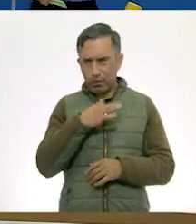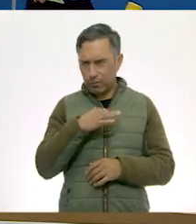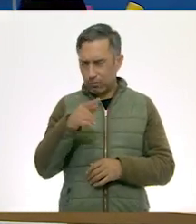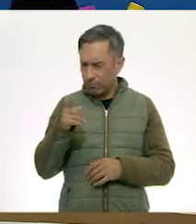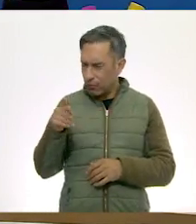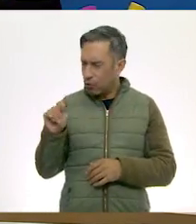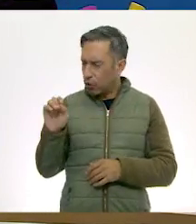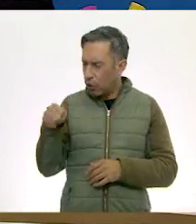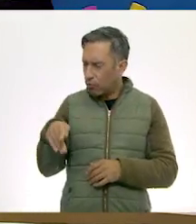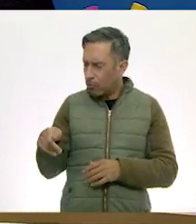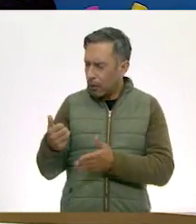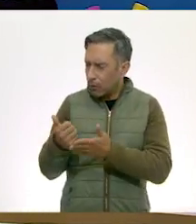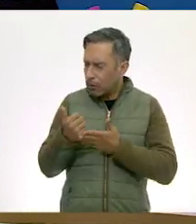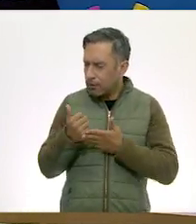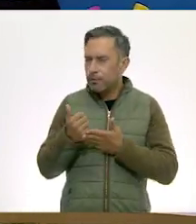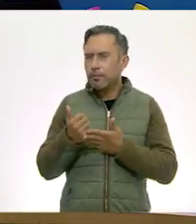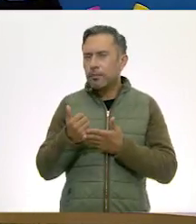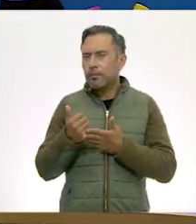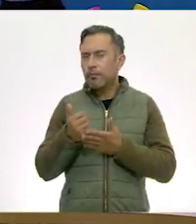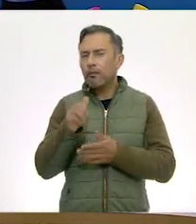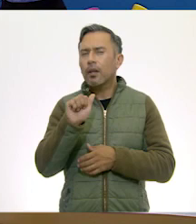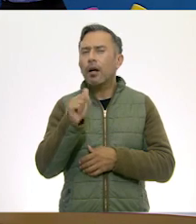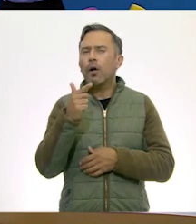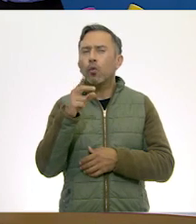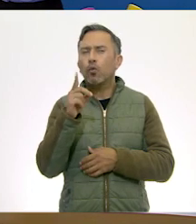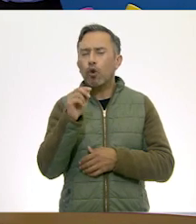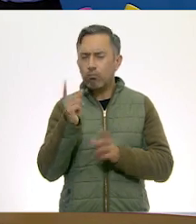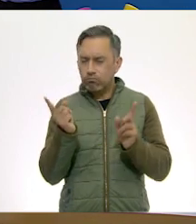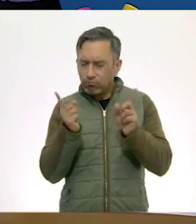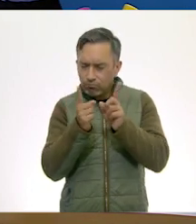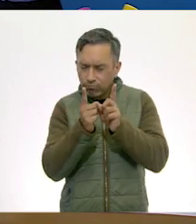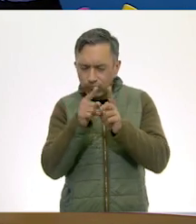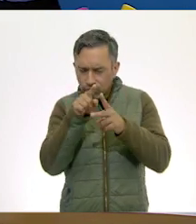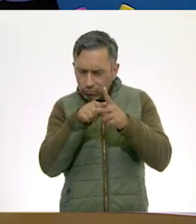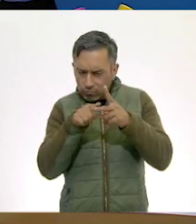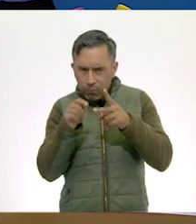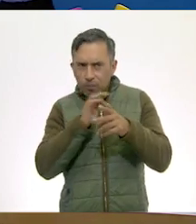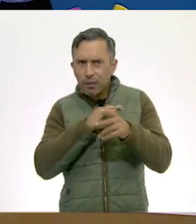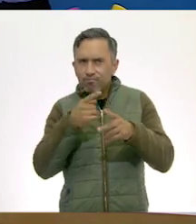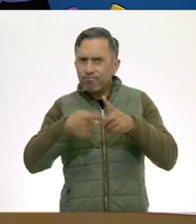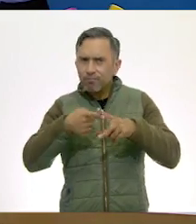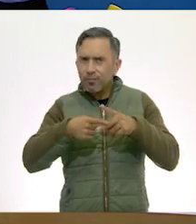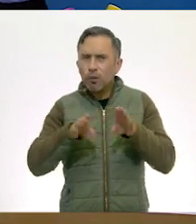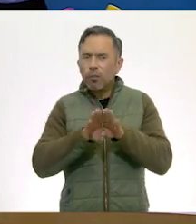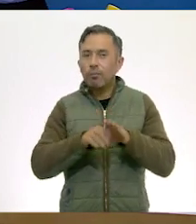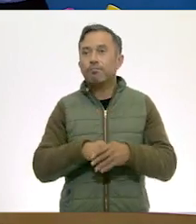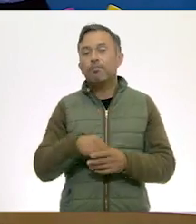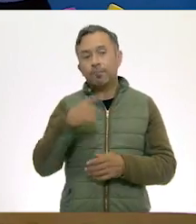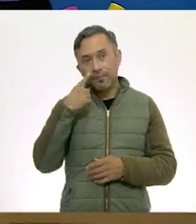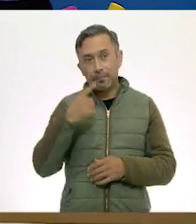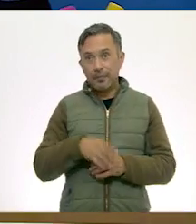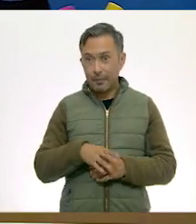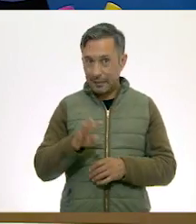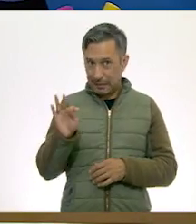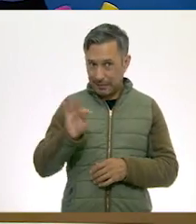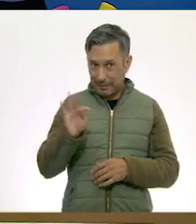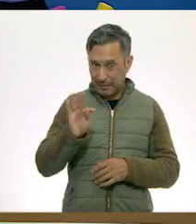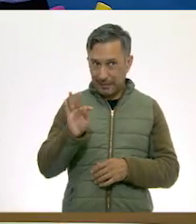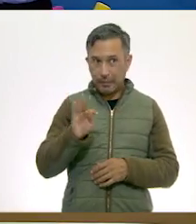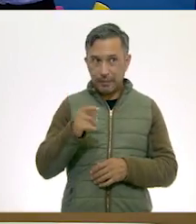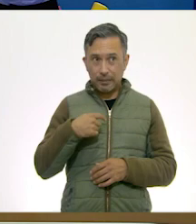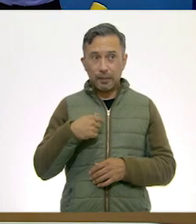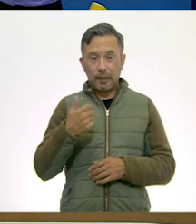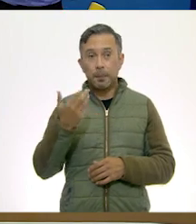formaríamos un ángulo agudo. Pues si hacemos un saludo con la